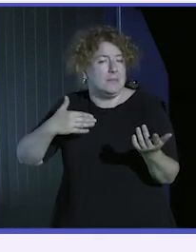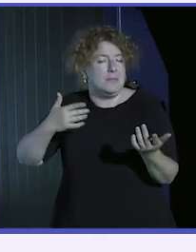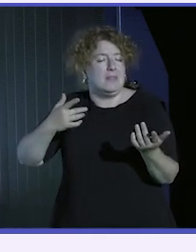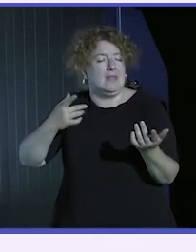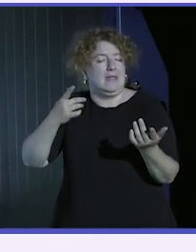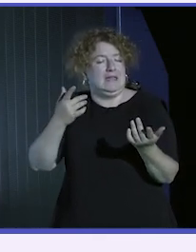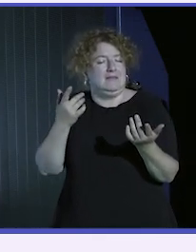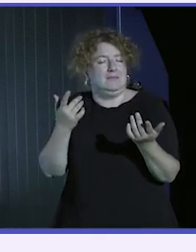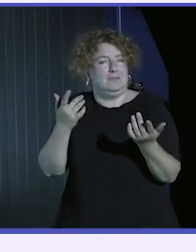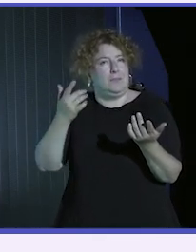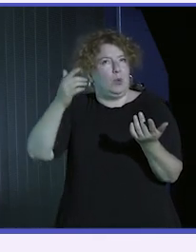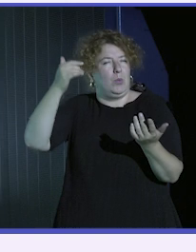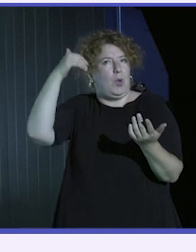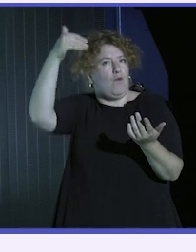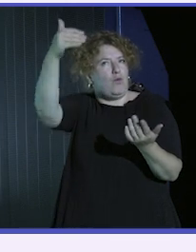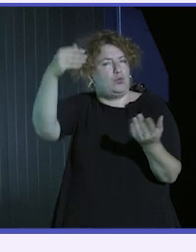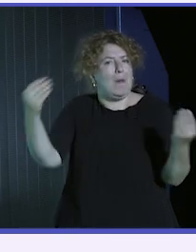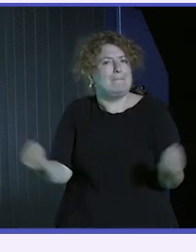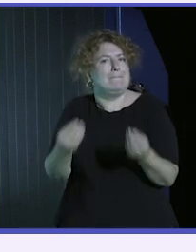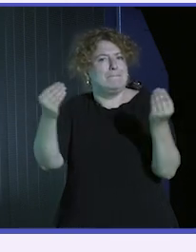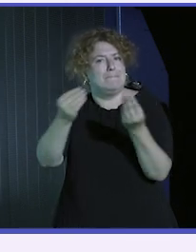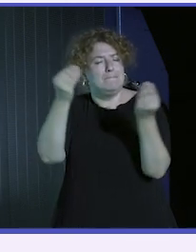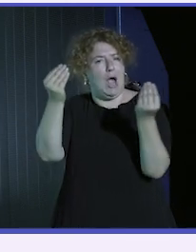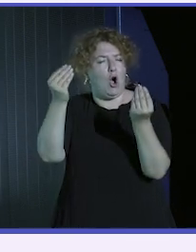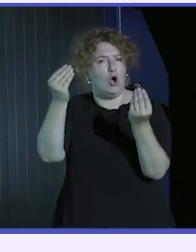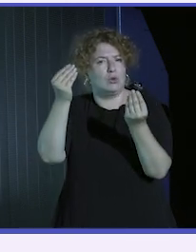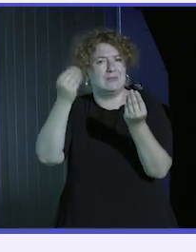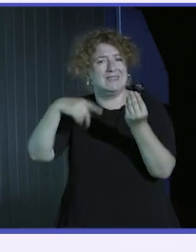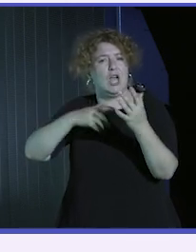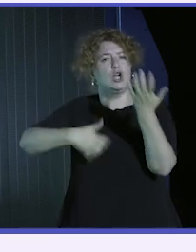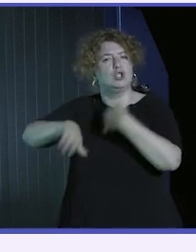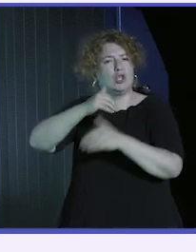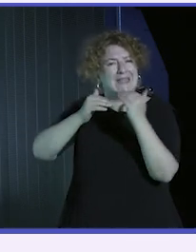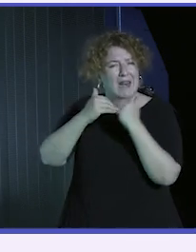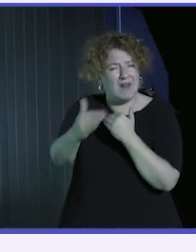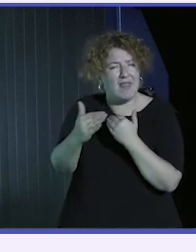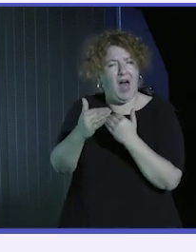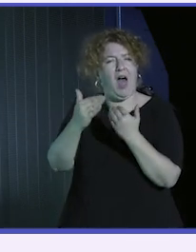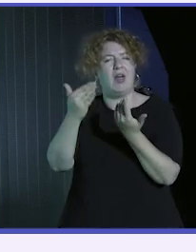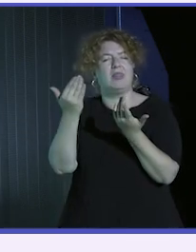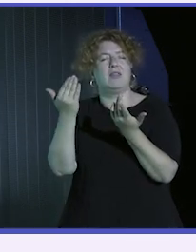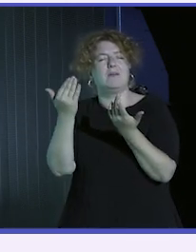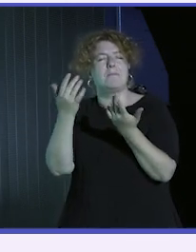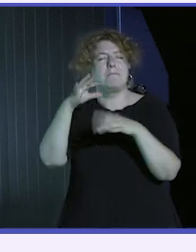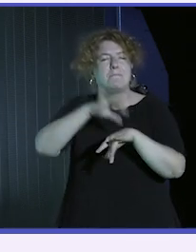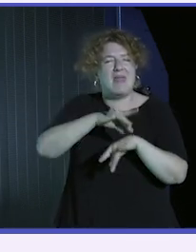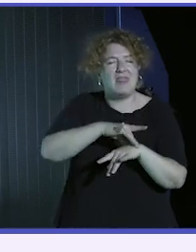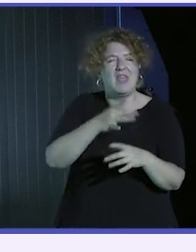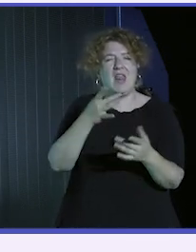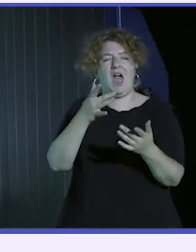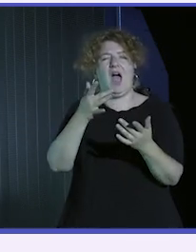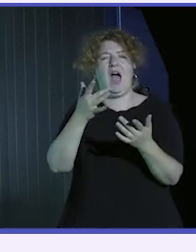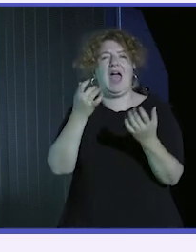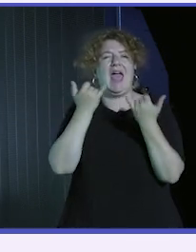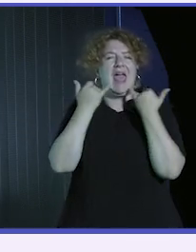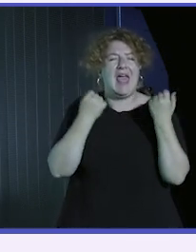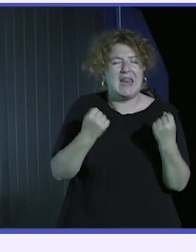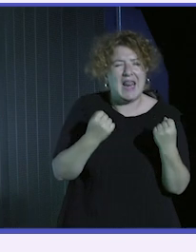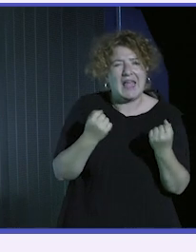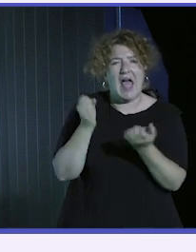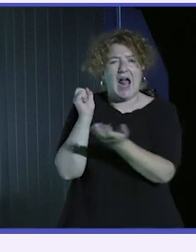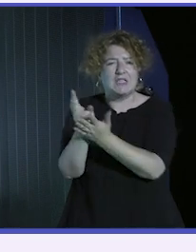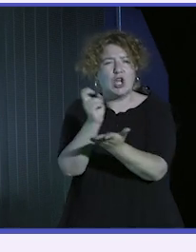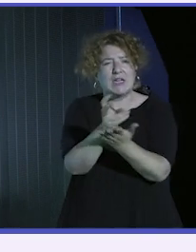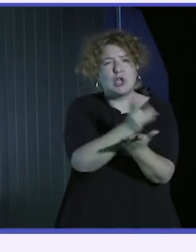en este camino hacia un futuro mejor en el que abordemos los retos de sostenibilidad, de medicina, de energía, por